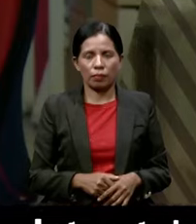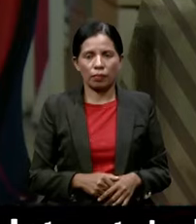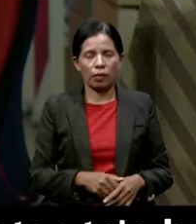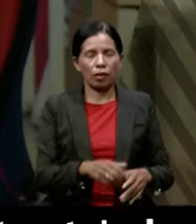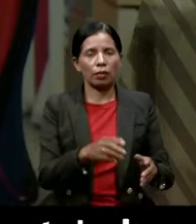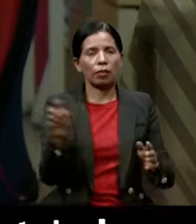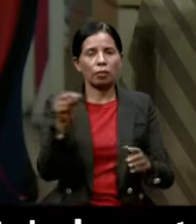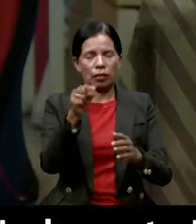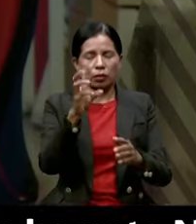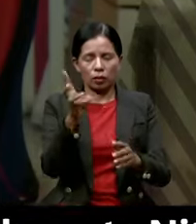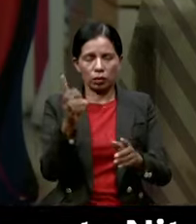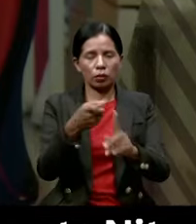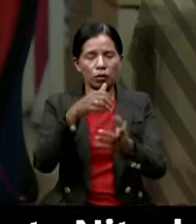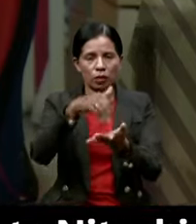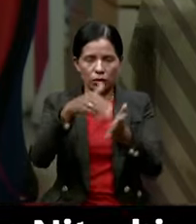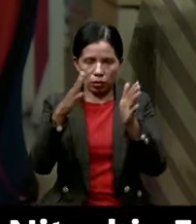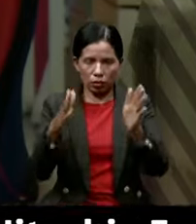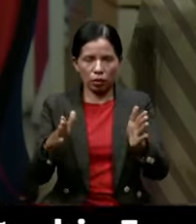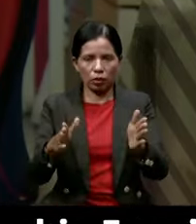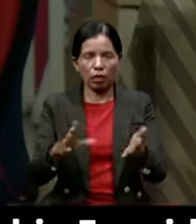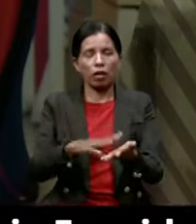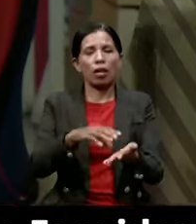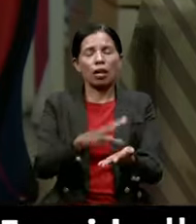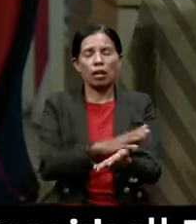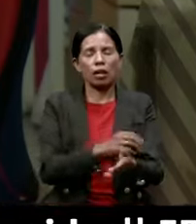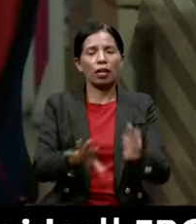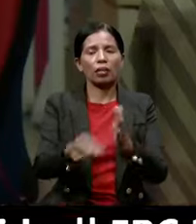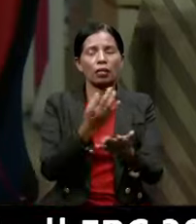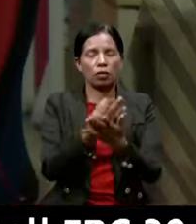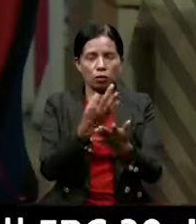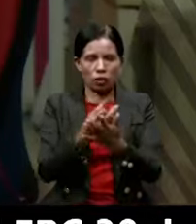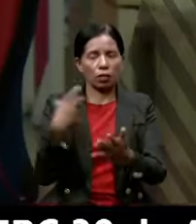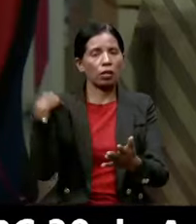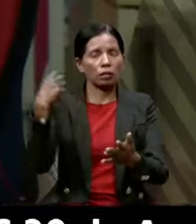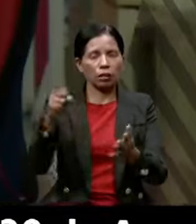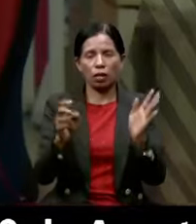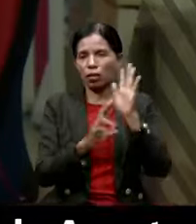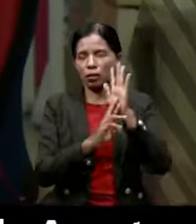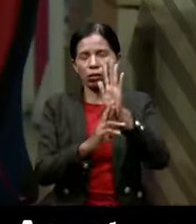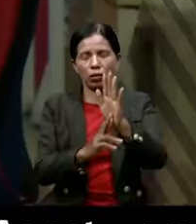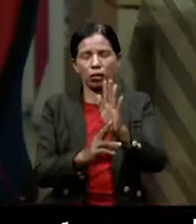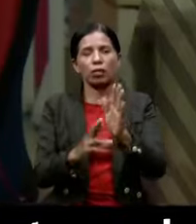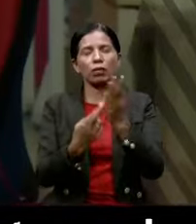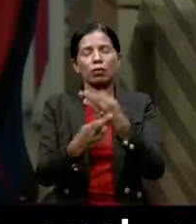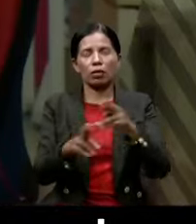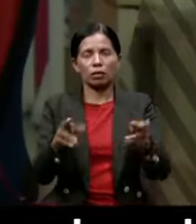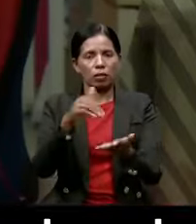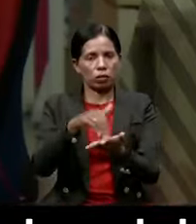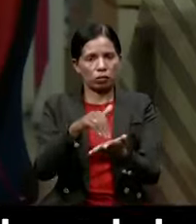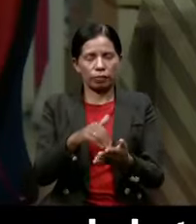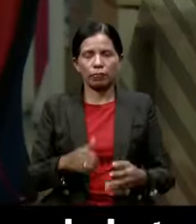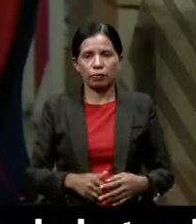Persentu neng nulu huse studante de behetan bolsa akbit, lah tudu resultadu diak ia sirania studu.